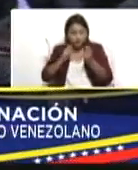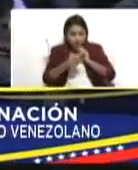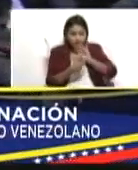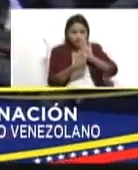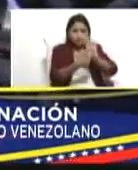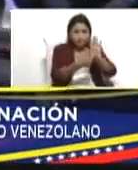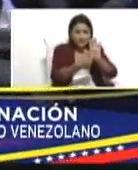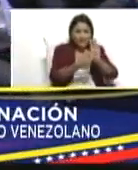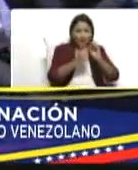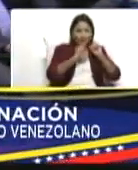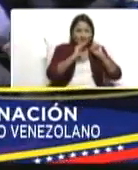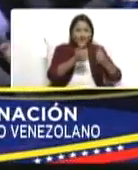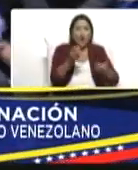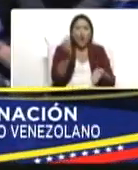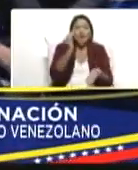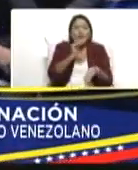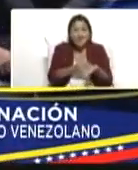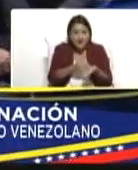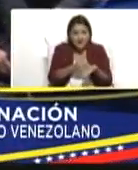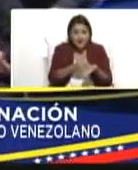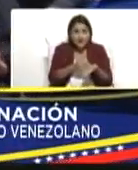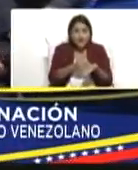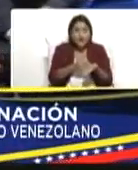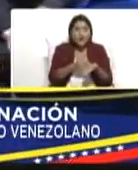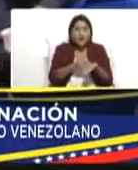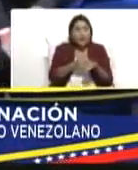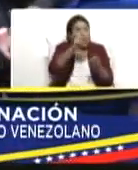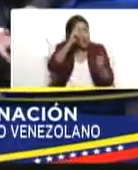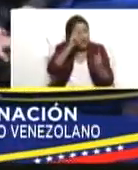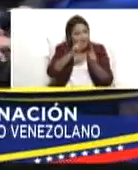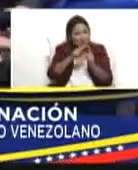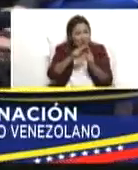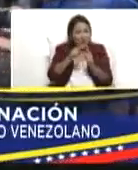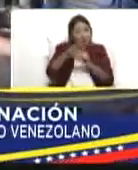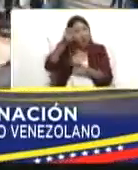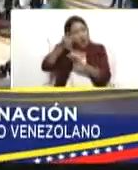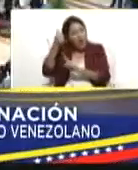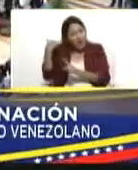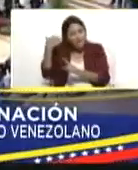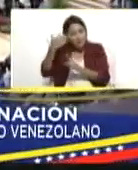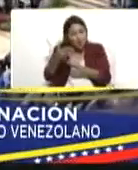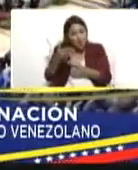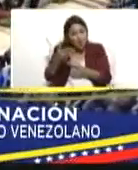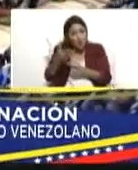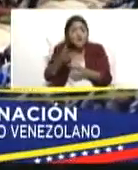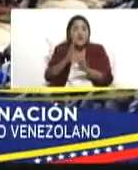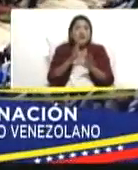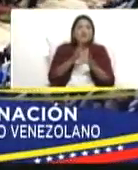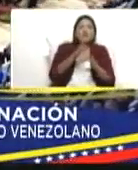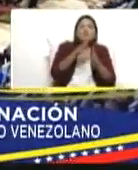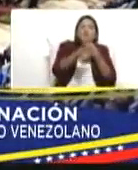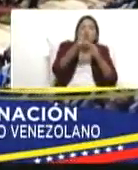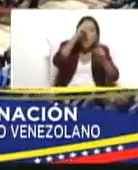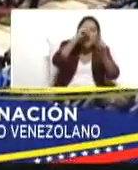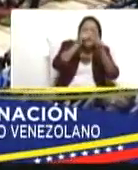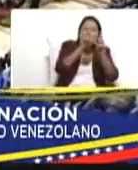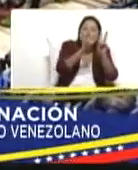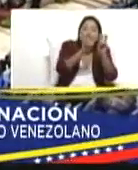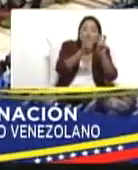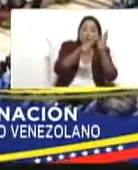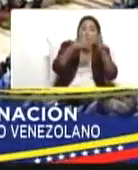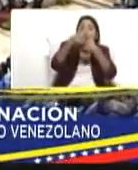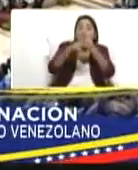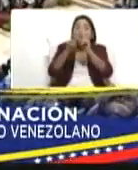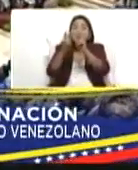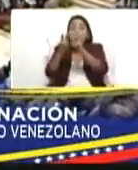página en blanco donde rememoramos las metas superadas y escribimos los nuevos deseos y proyectos para el